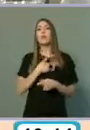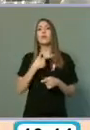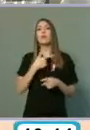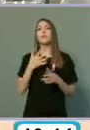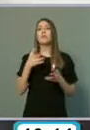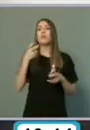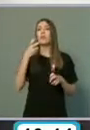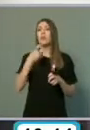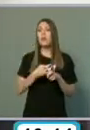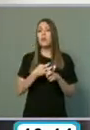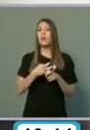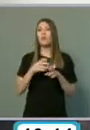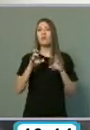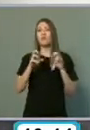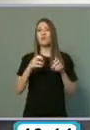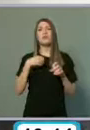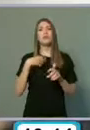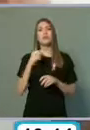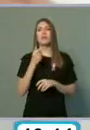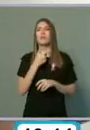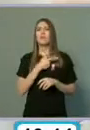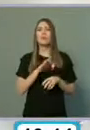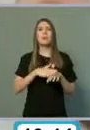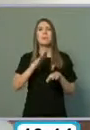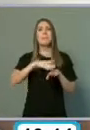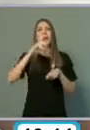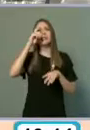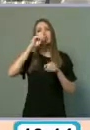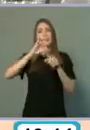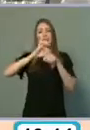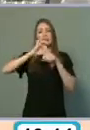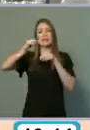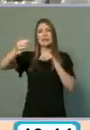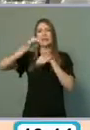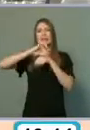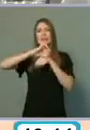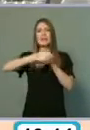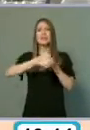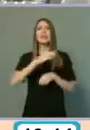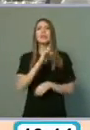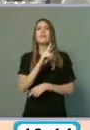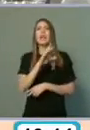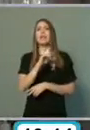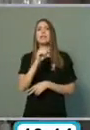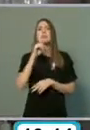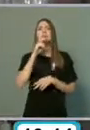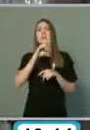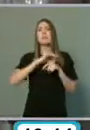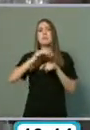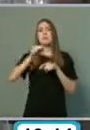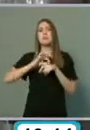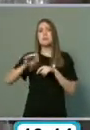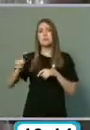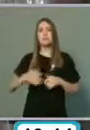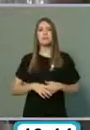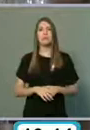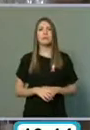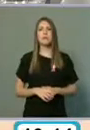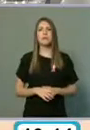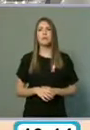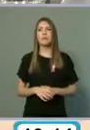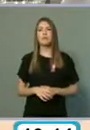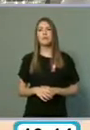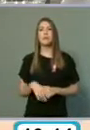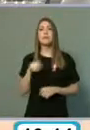trabajo quitarle la telita de la parte de afuera. Ok. Entonces el fresco lo desprendemos rápidamente y pues ya lo resecamos pues con la cocción. Pame, de aquel lado